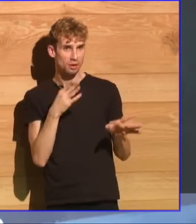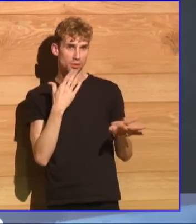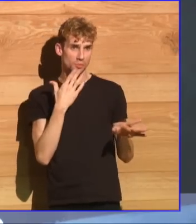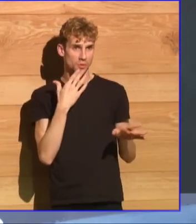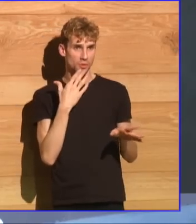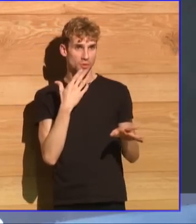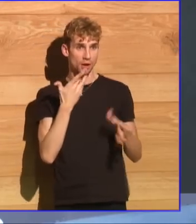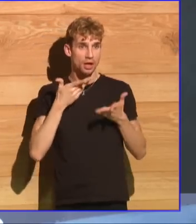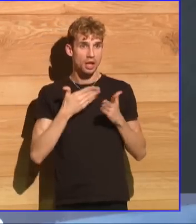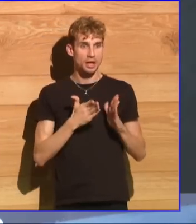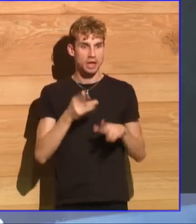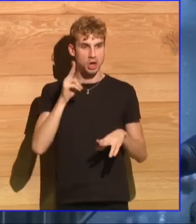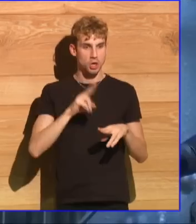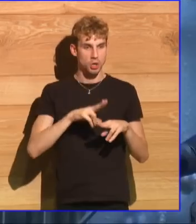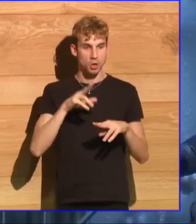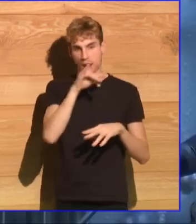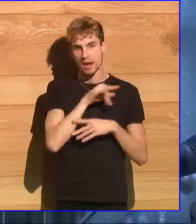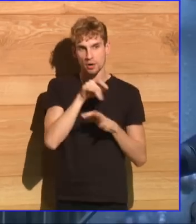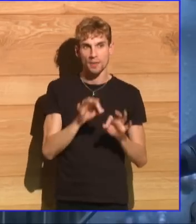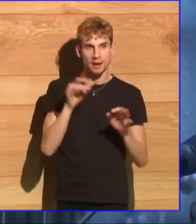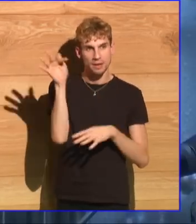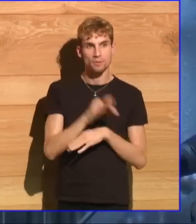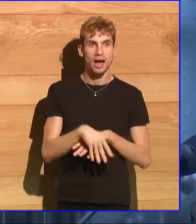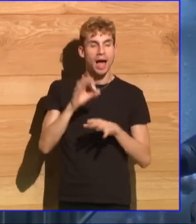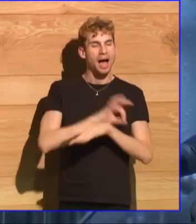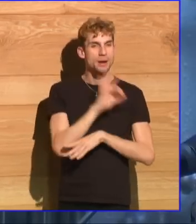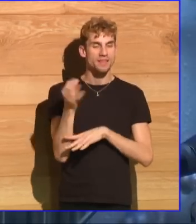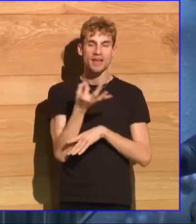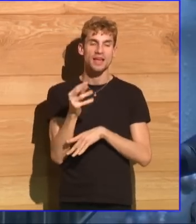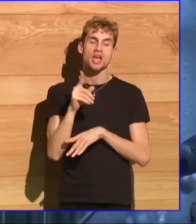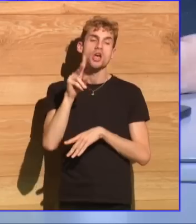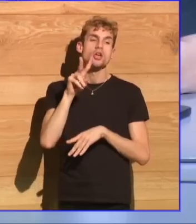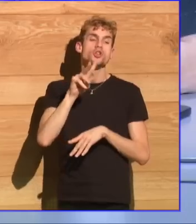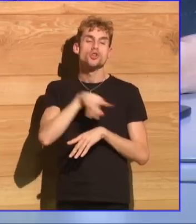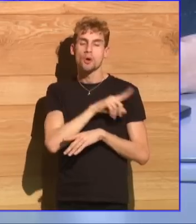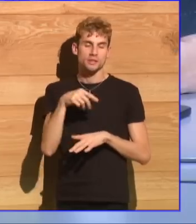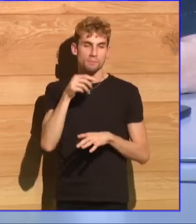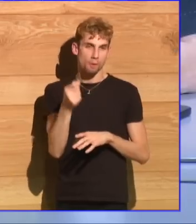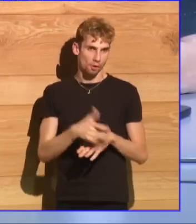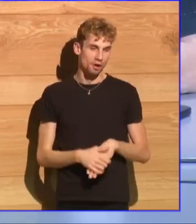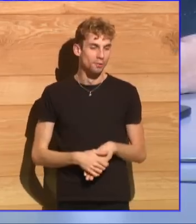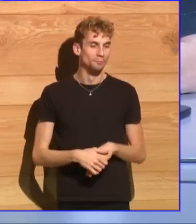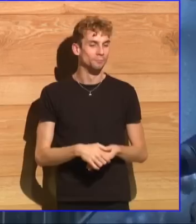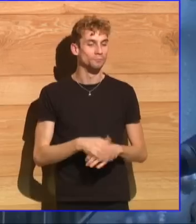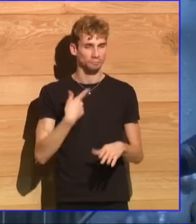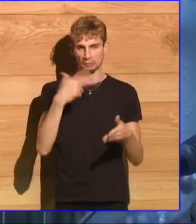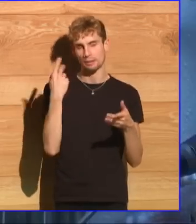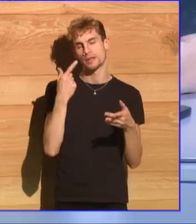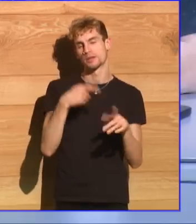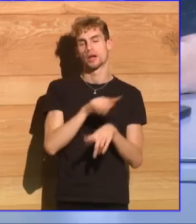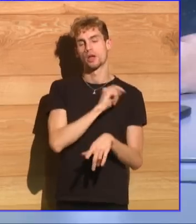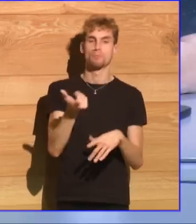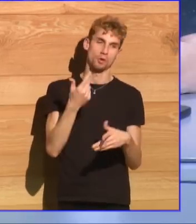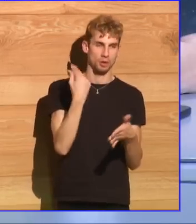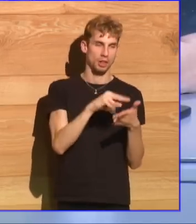hijo negro de Amanece que no es poco. Tengo que reconocer que a lo mejor he exagerado un poco. Vale, eran 3. Que a lo mejor me leí 2 o 3 veces. Nah,